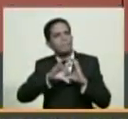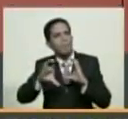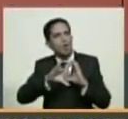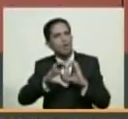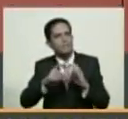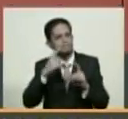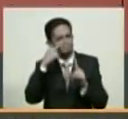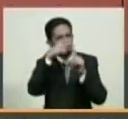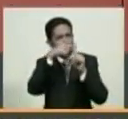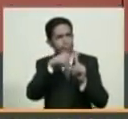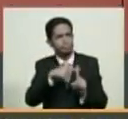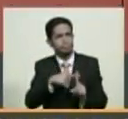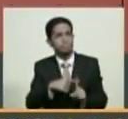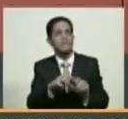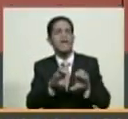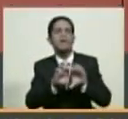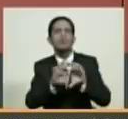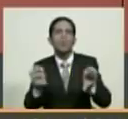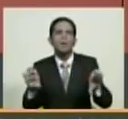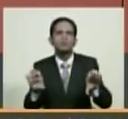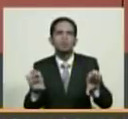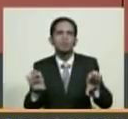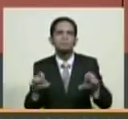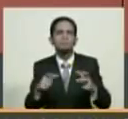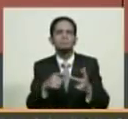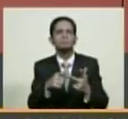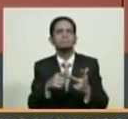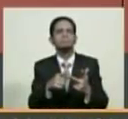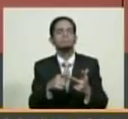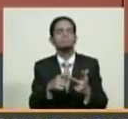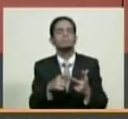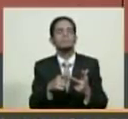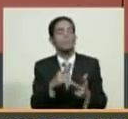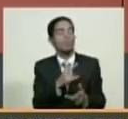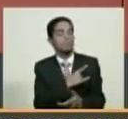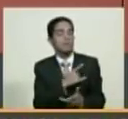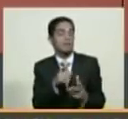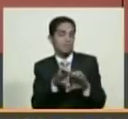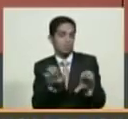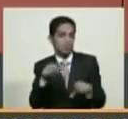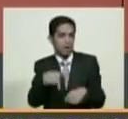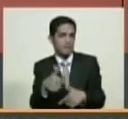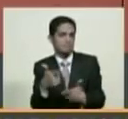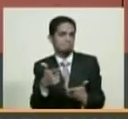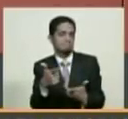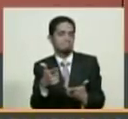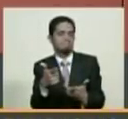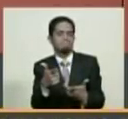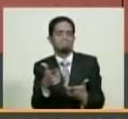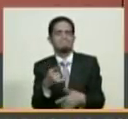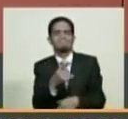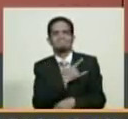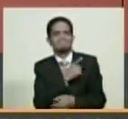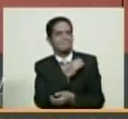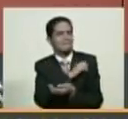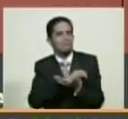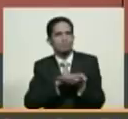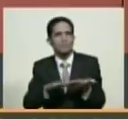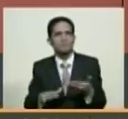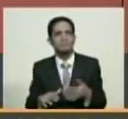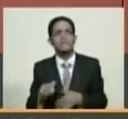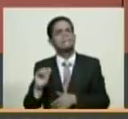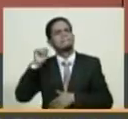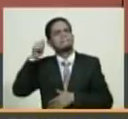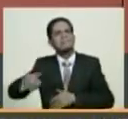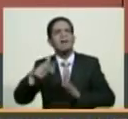Sumen. Educación universal, gratuita y de calidad. En 18 años de